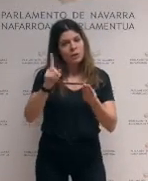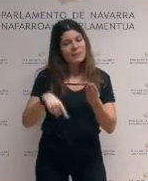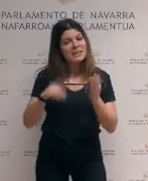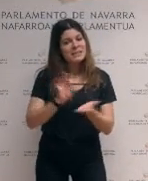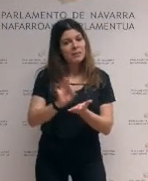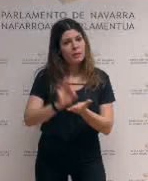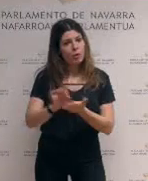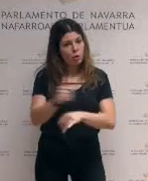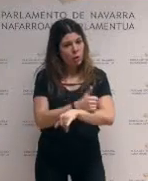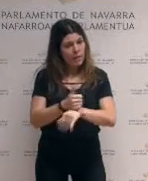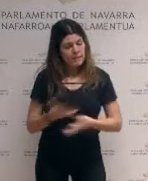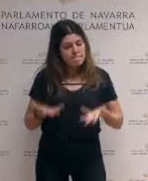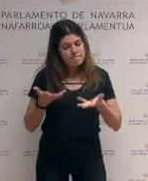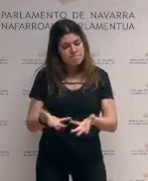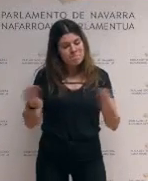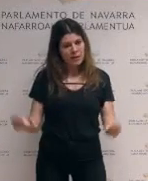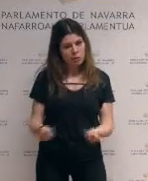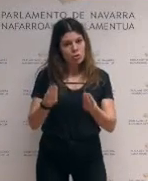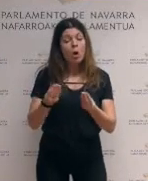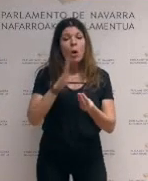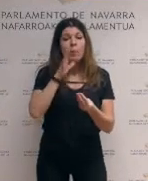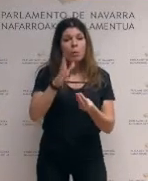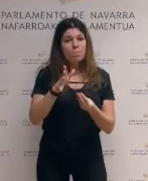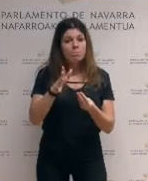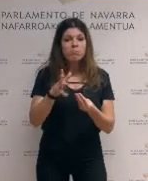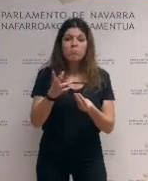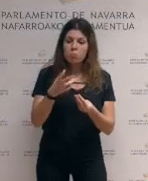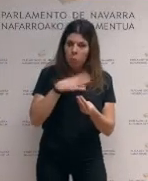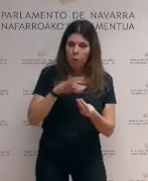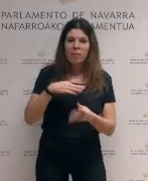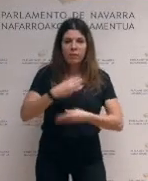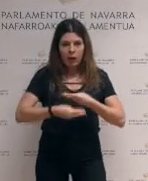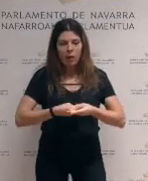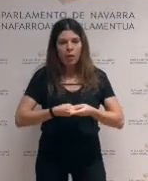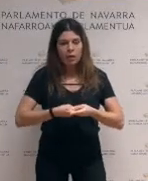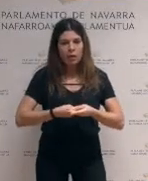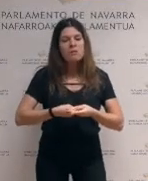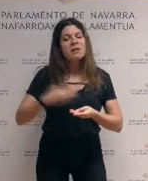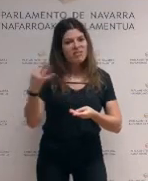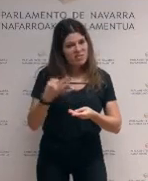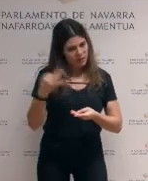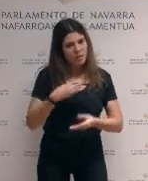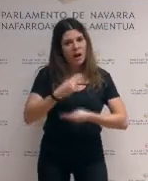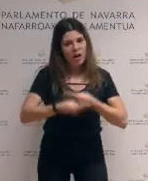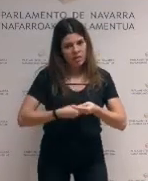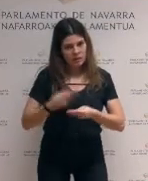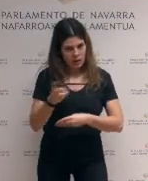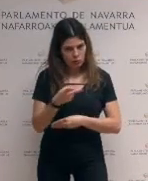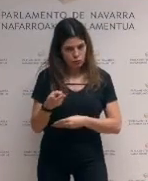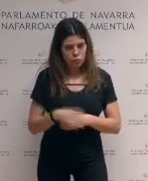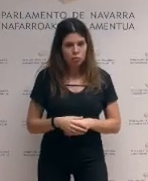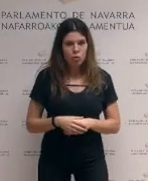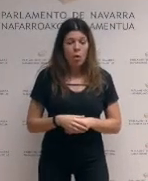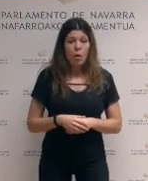servicio a la ciudadanía, porque creemos que ambas cosas son posibles, pueden hacerse y deben hacerse de la mano. Mejorar